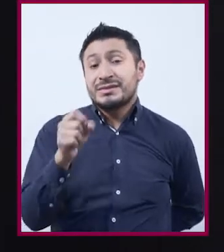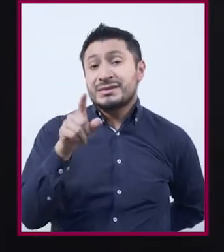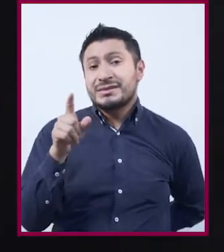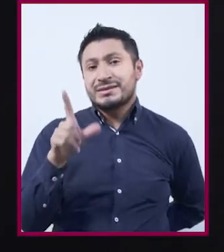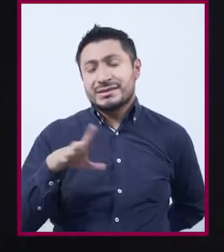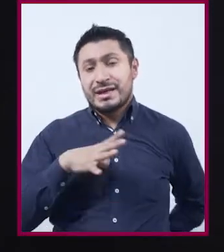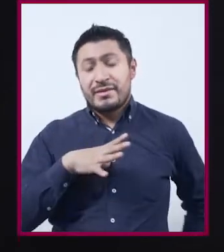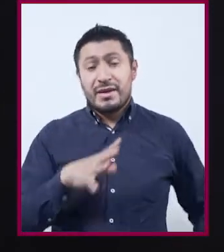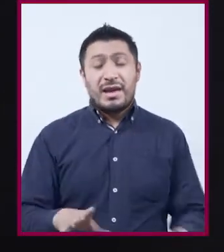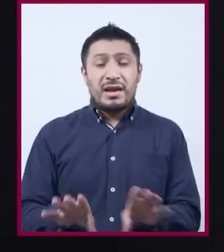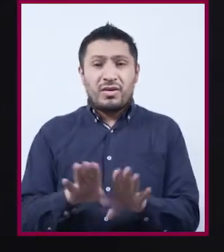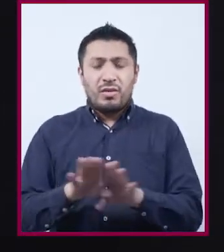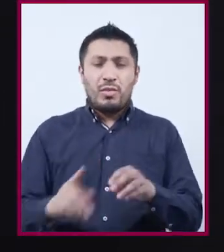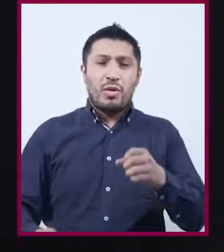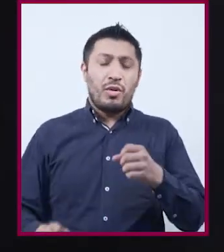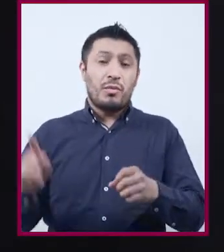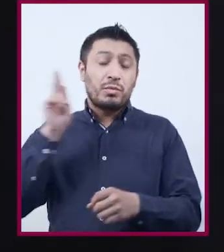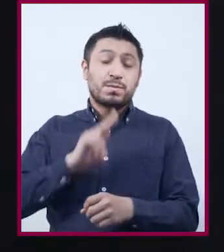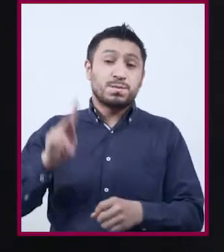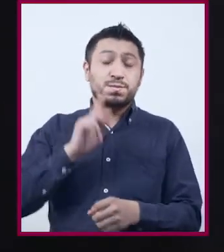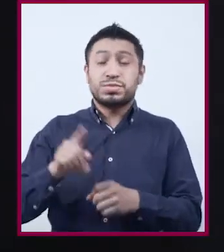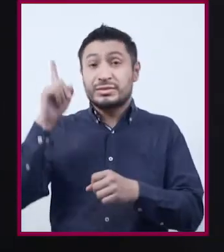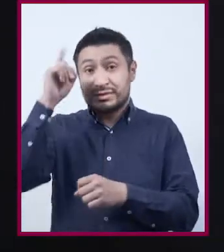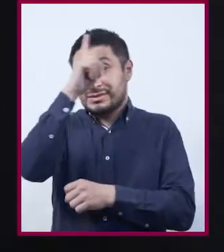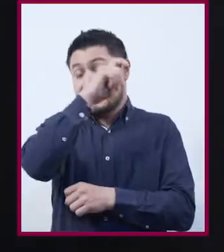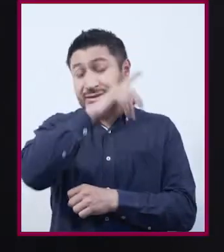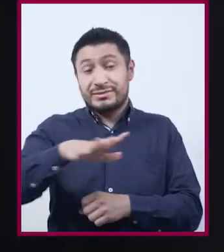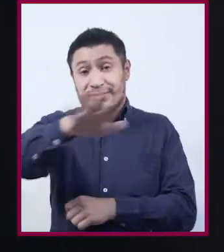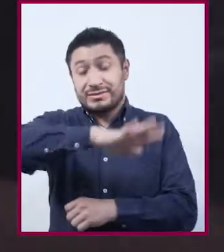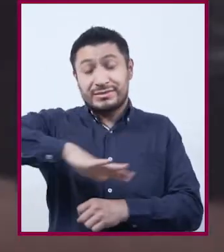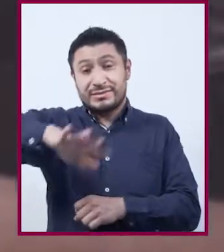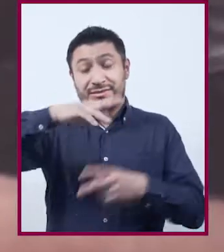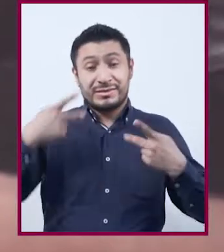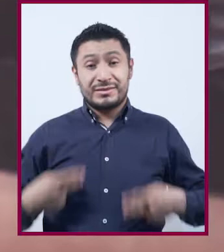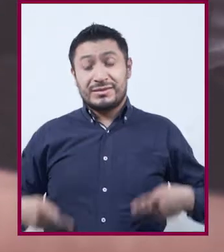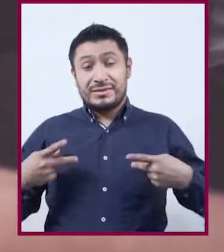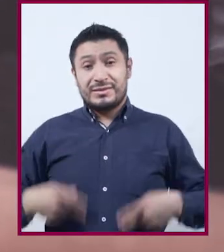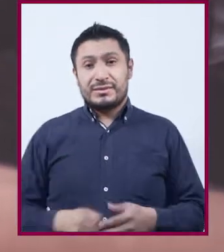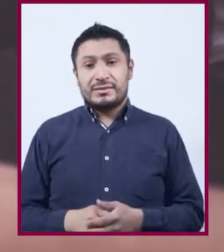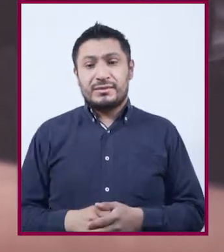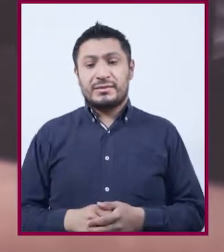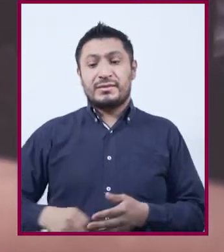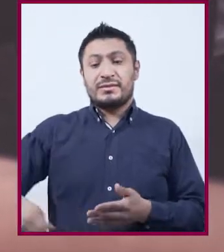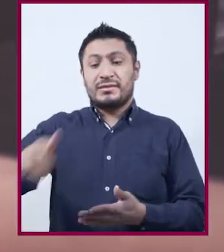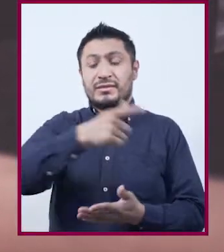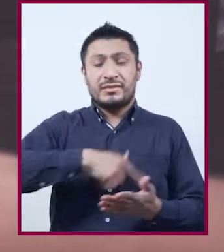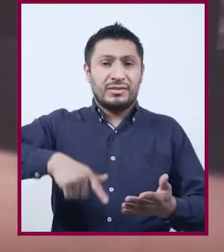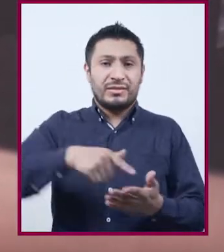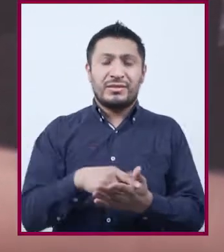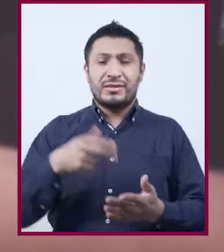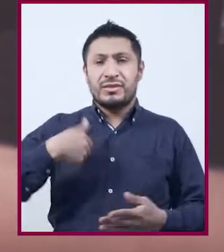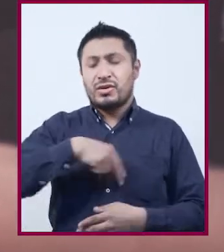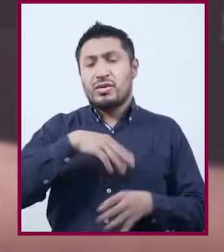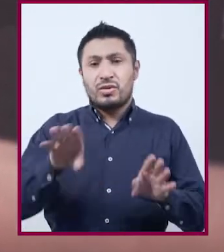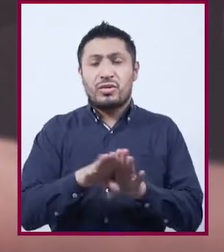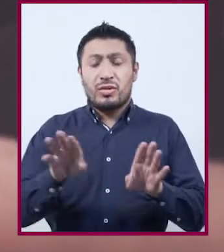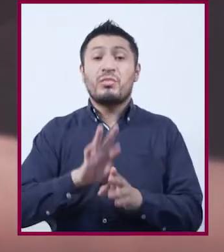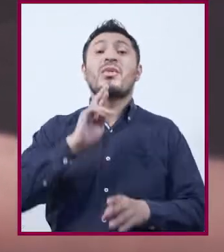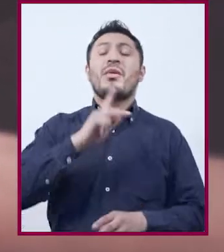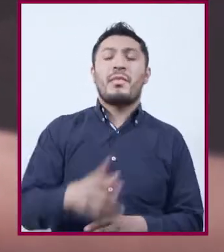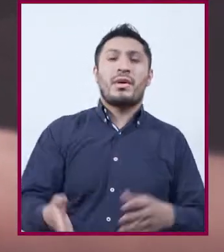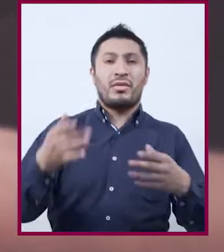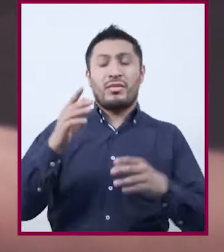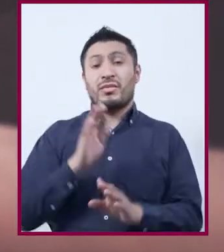huracanes, sino porque estos fenómenos ponen durísimas pruebas como sociedad. En lugar de lamentarnos, lo más conveniente